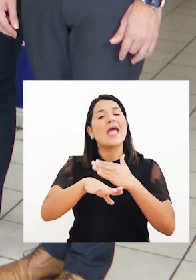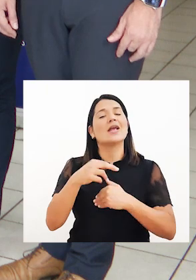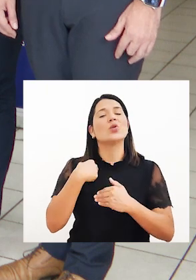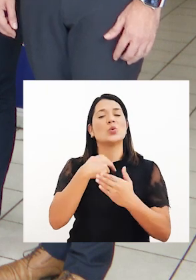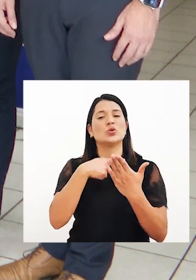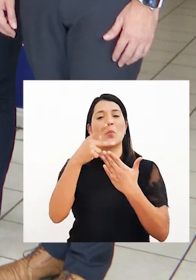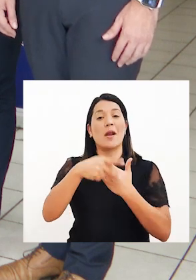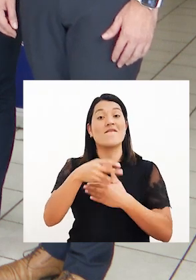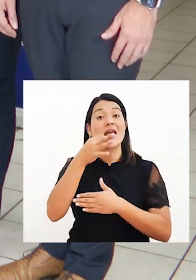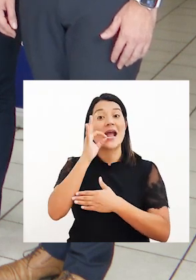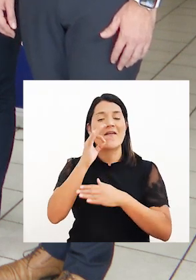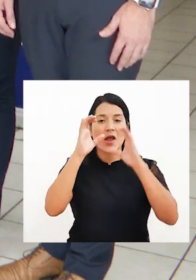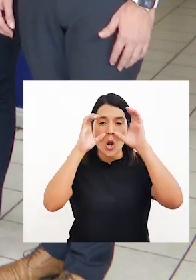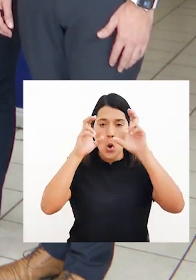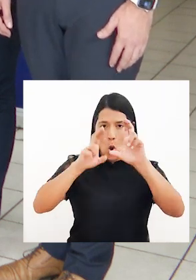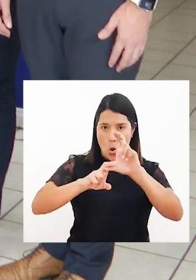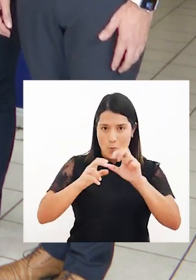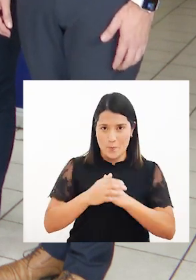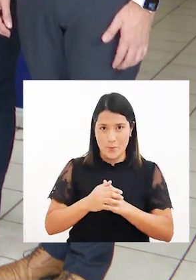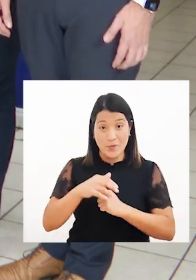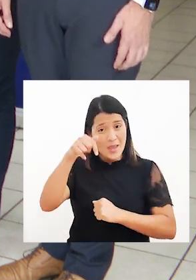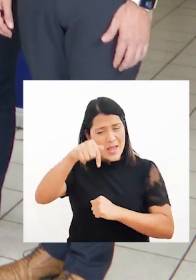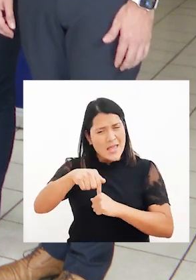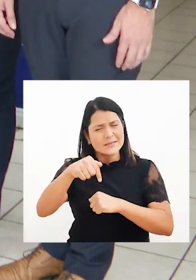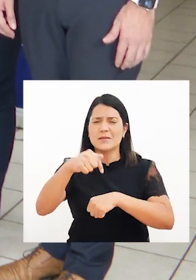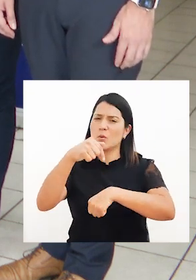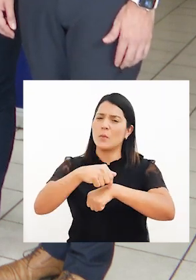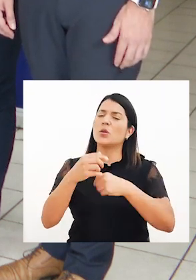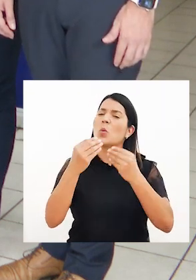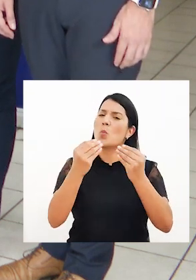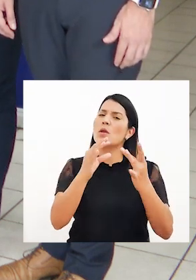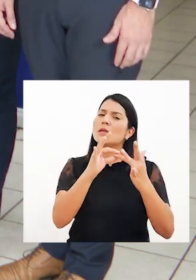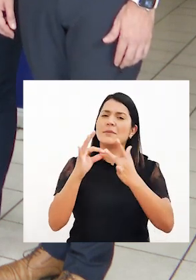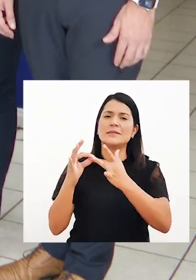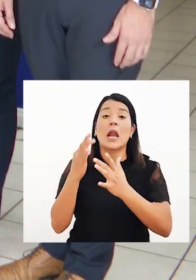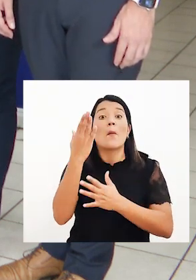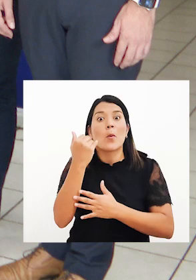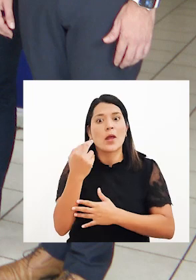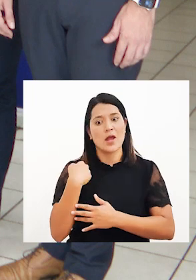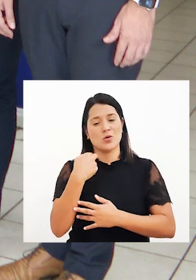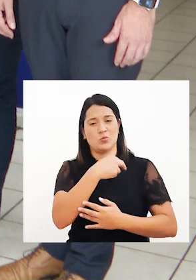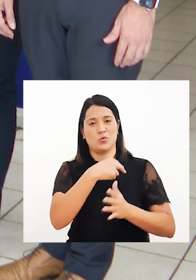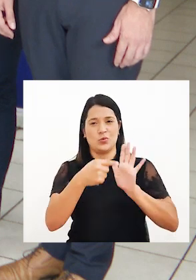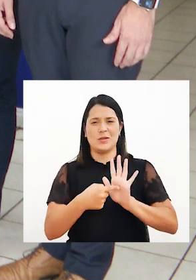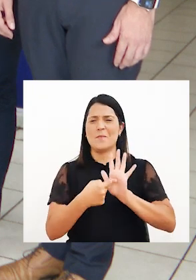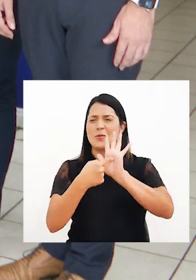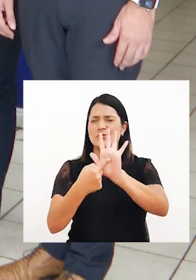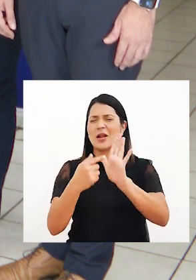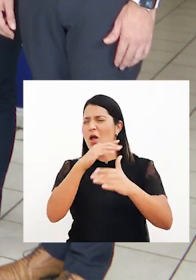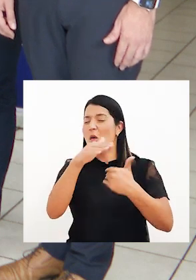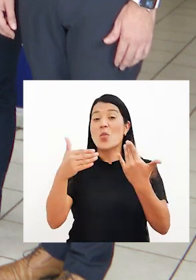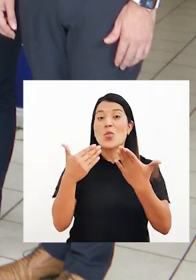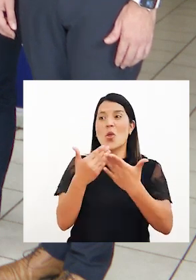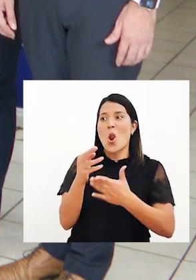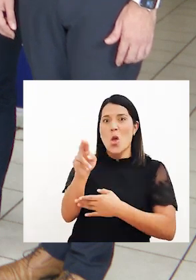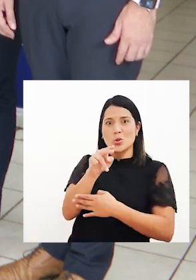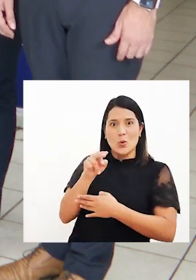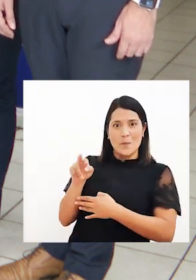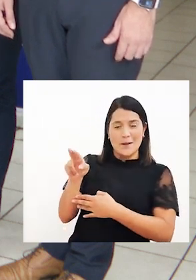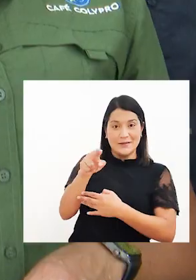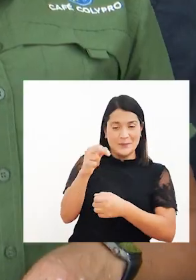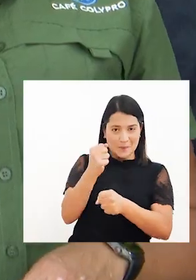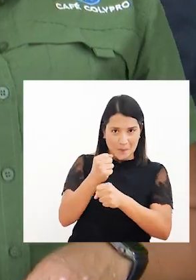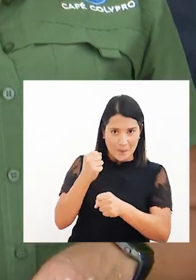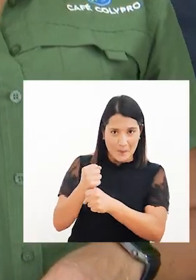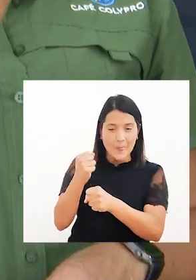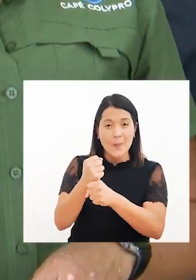programa Café Colipro. Esto es un espacio muy especial donde les vamos a presentar todos los compañeros y todas las compañeras de